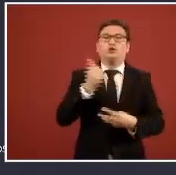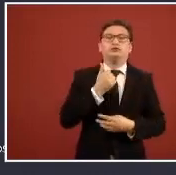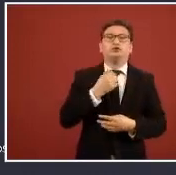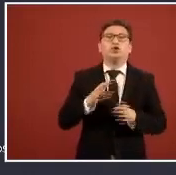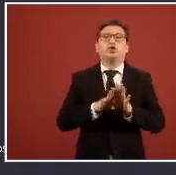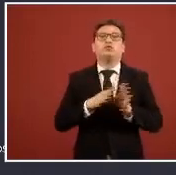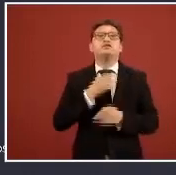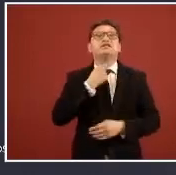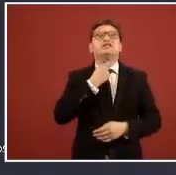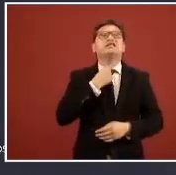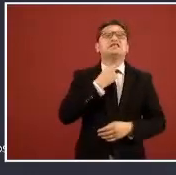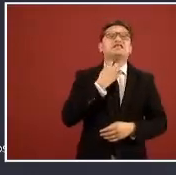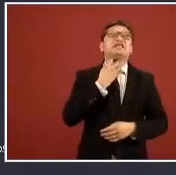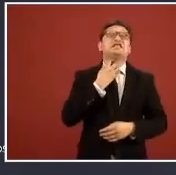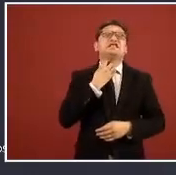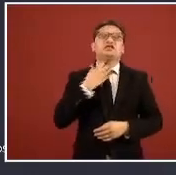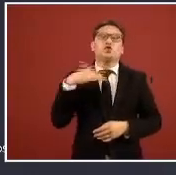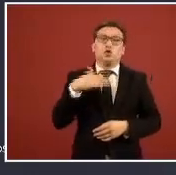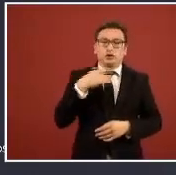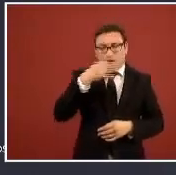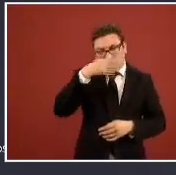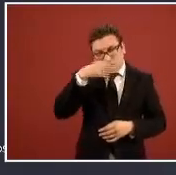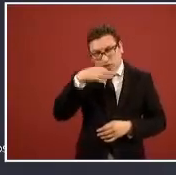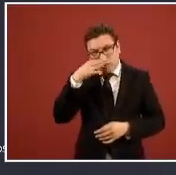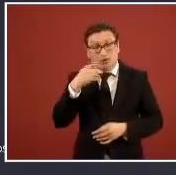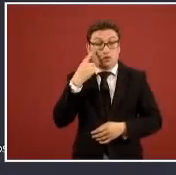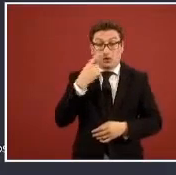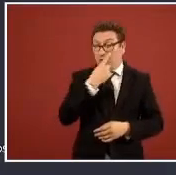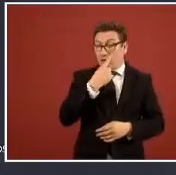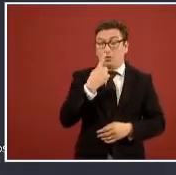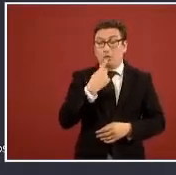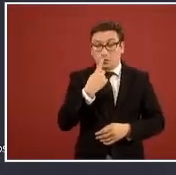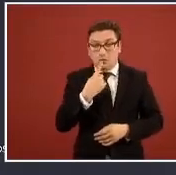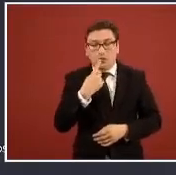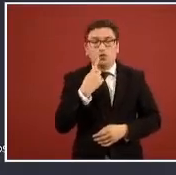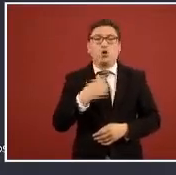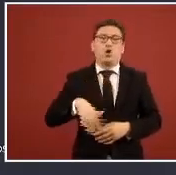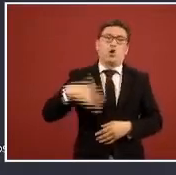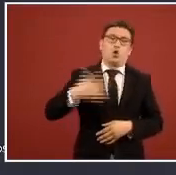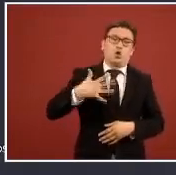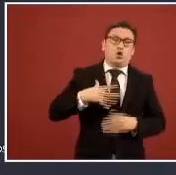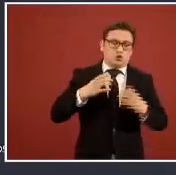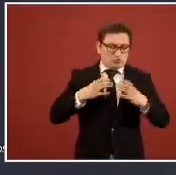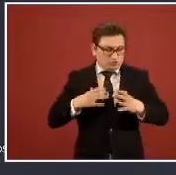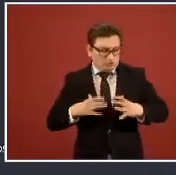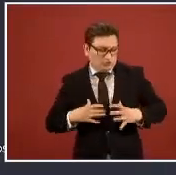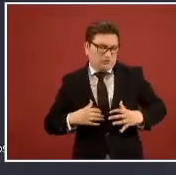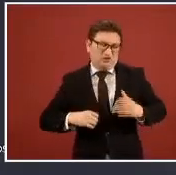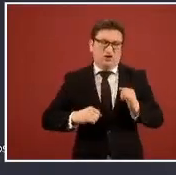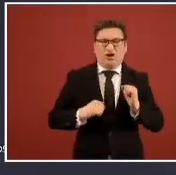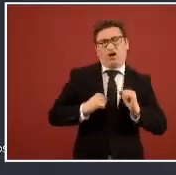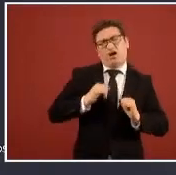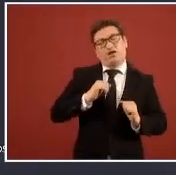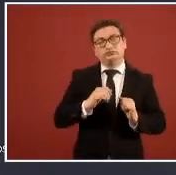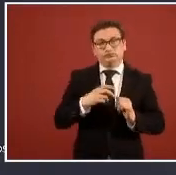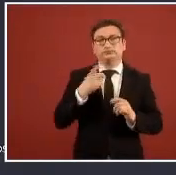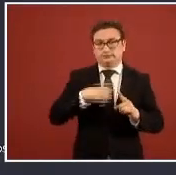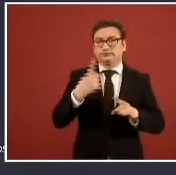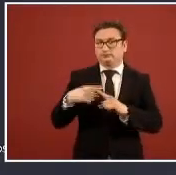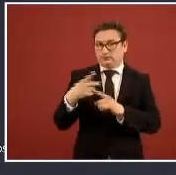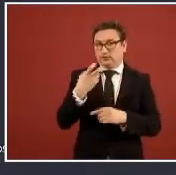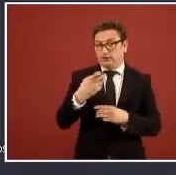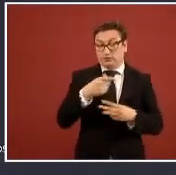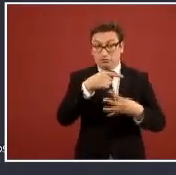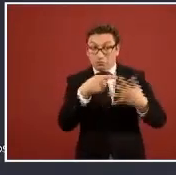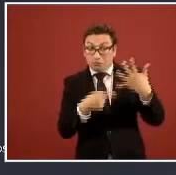o dolor de garganta, escurrimiento nasal, conjuntivitis u ojo rojo y dolores musculares o articulares. Y claro,